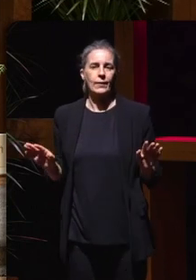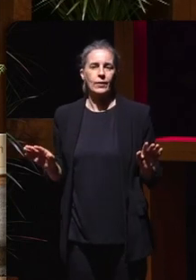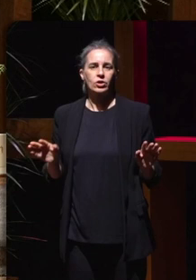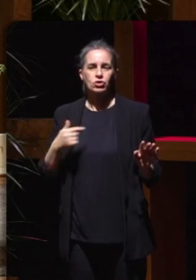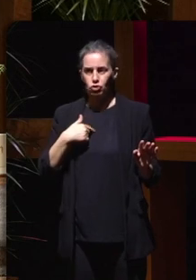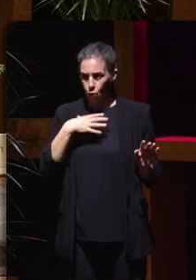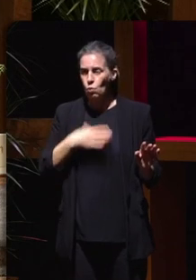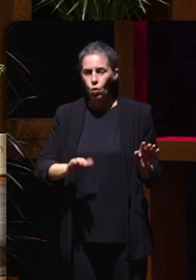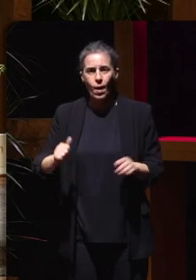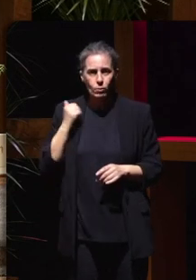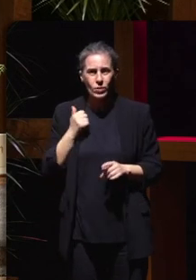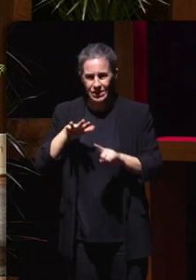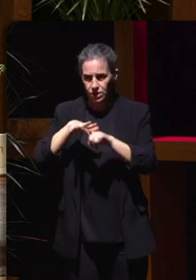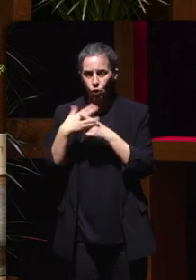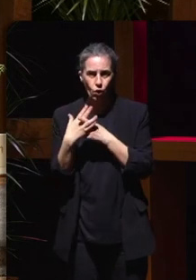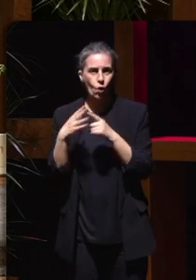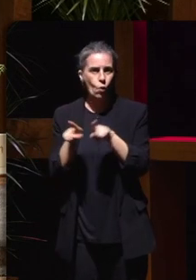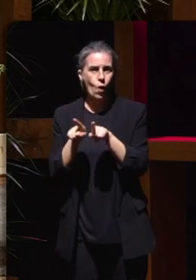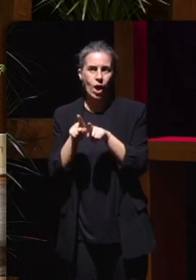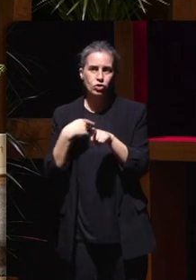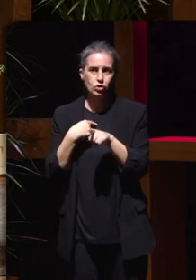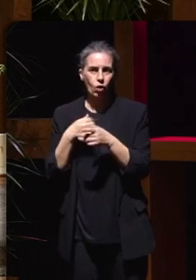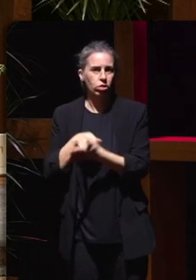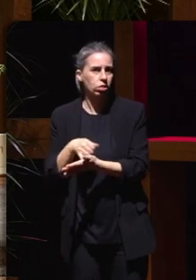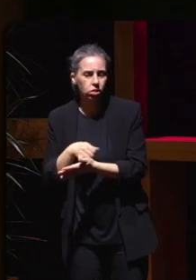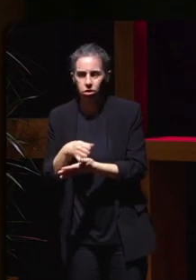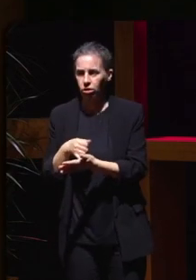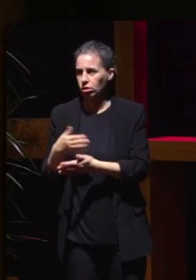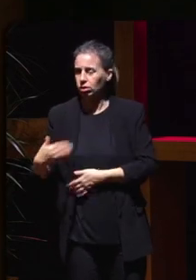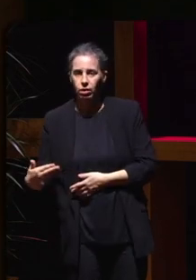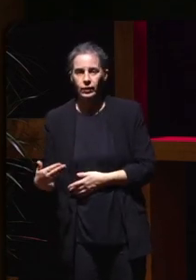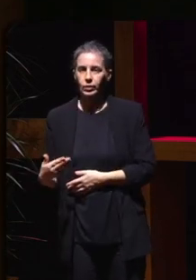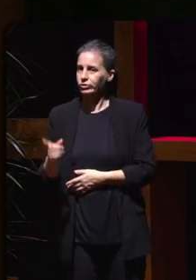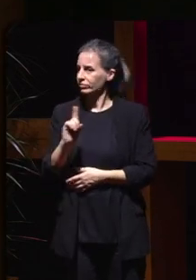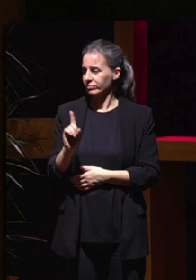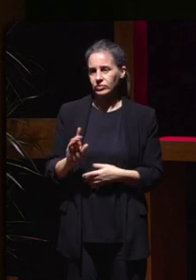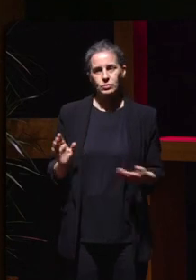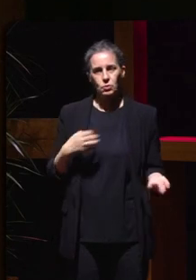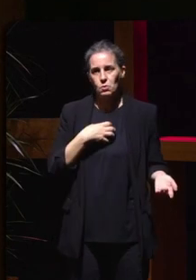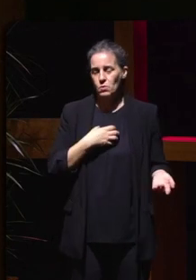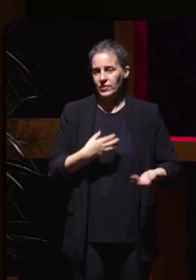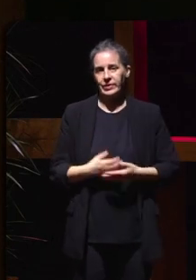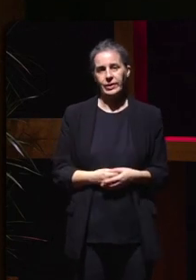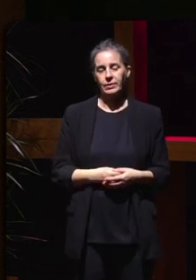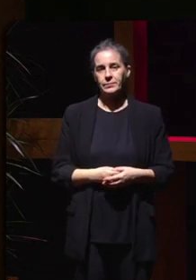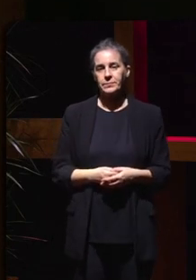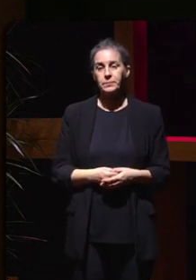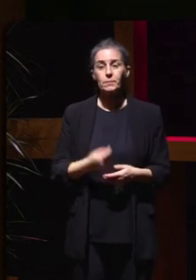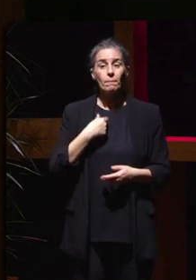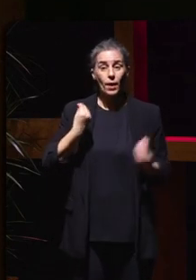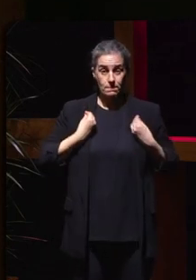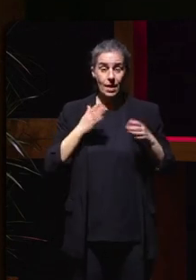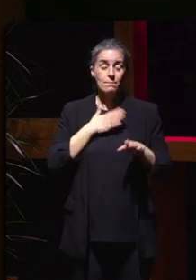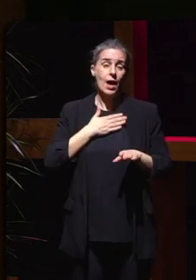vidame de esa situación de absoluta indefensión en la que otros señores me fueron colocando olongo también